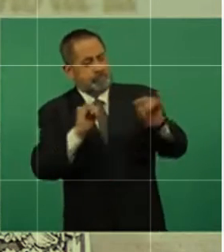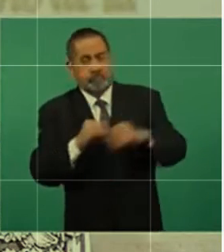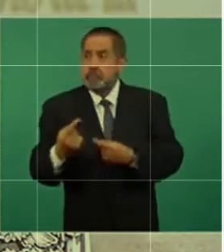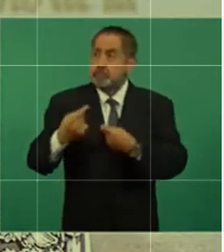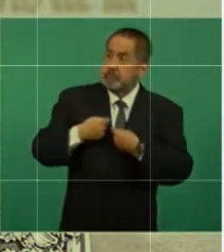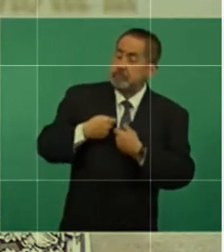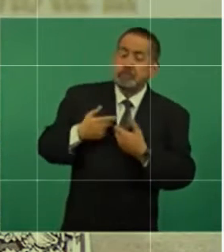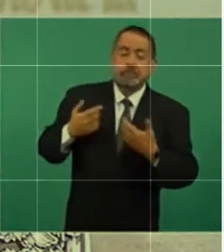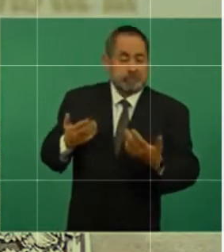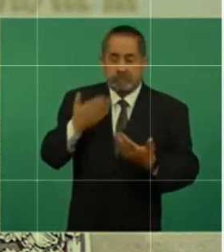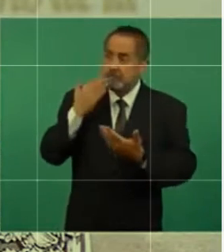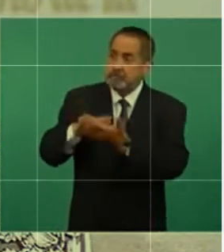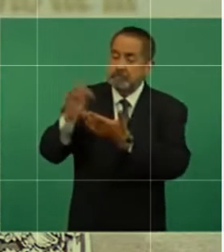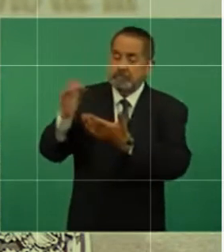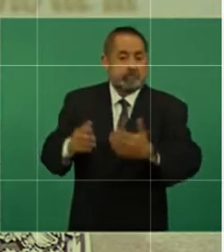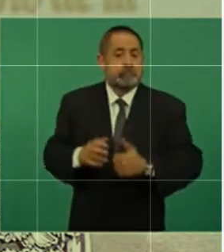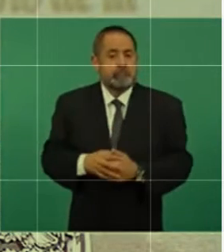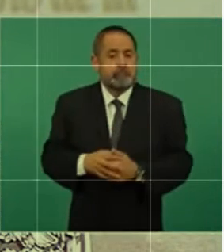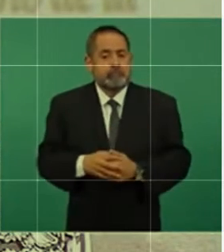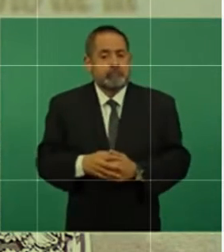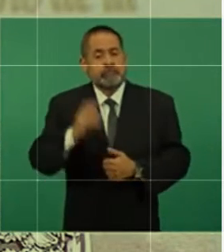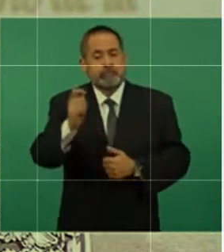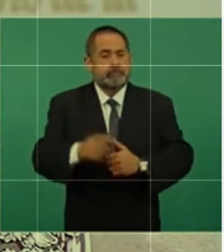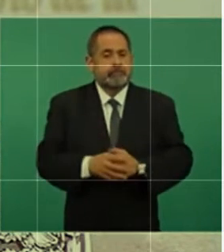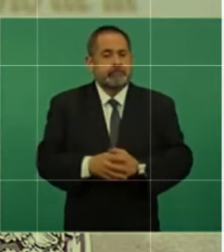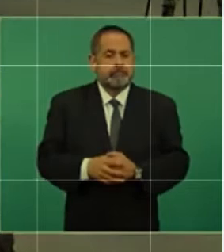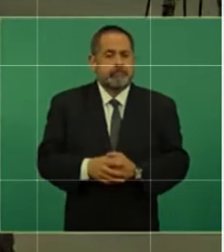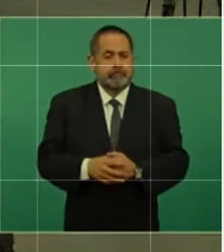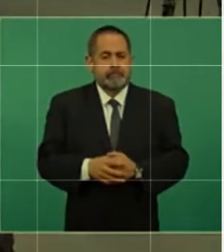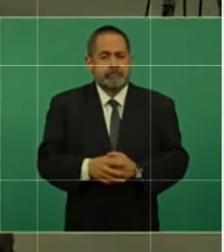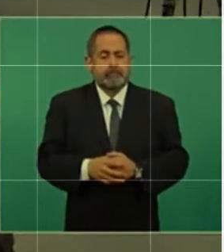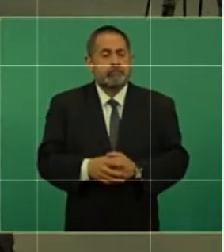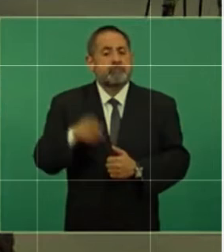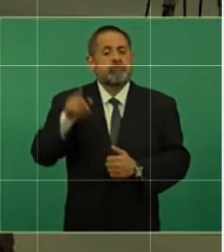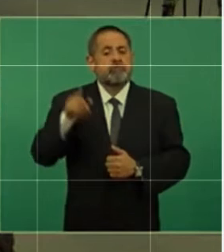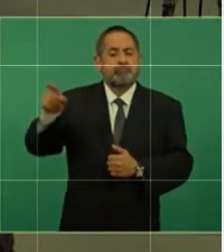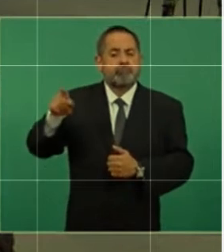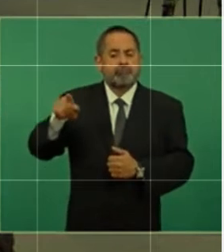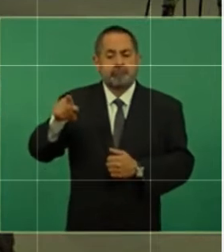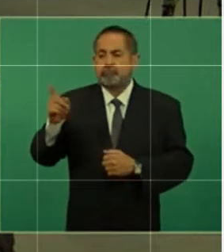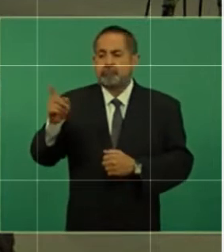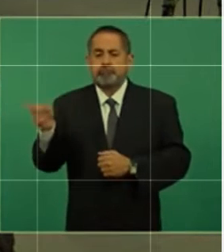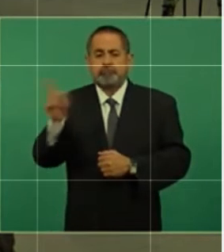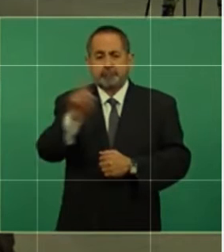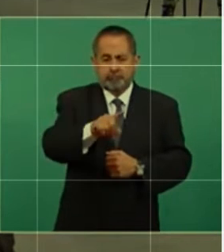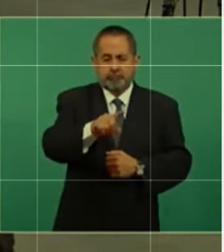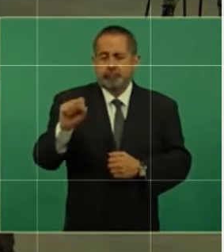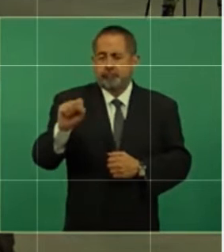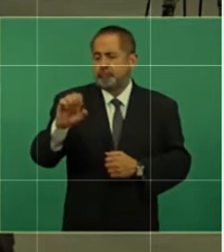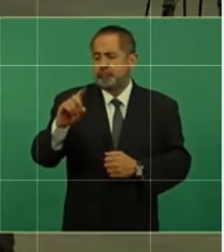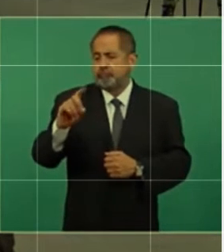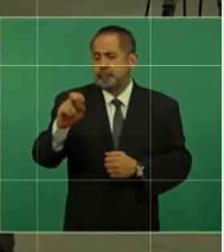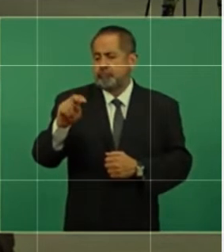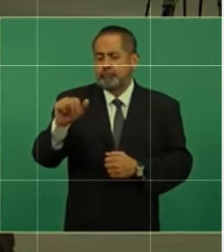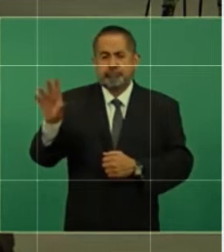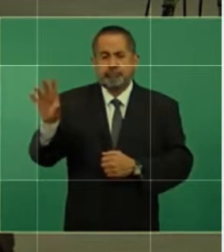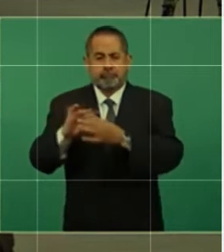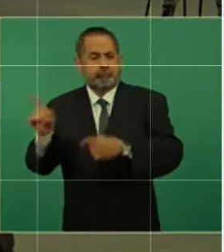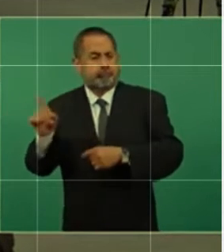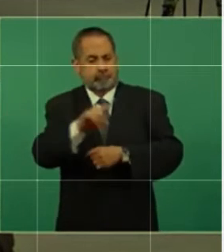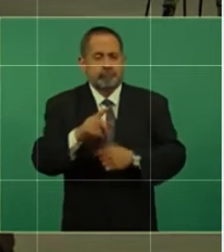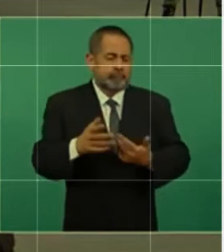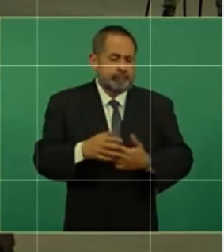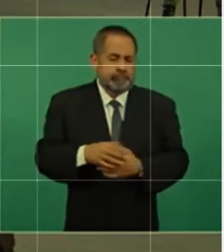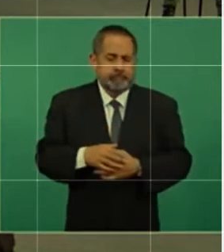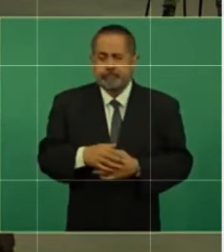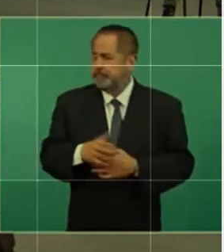independencia. Entonces, como lo hicieron a través de la Secretaría de la Defensa Nacional, le pido aquí